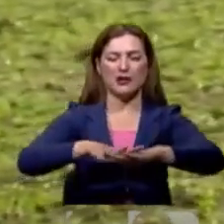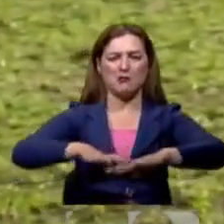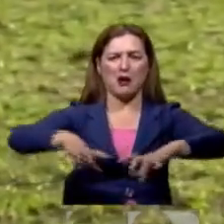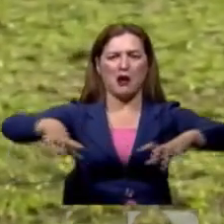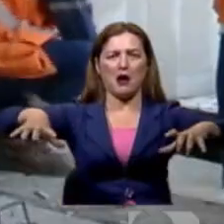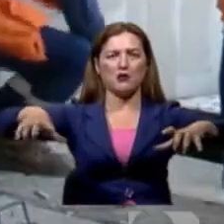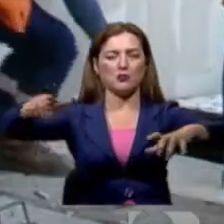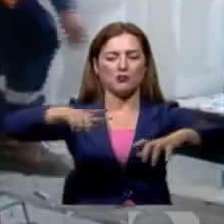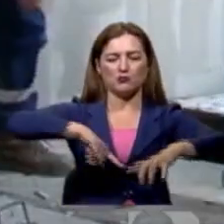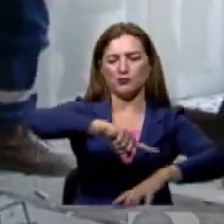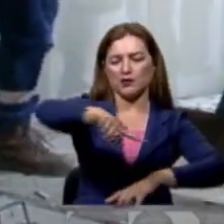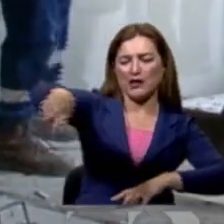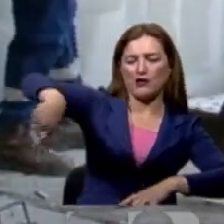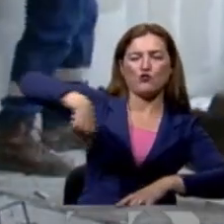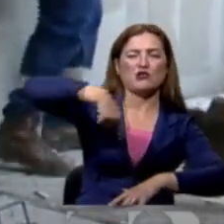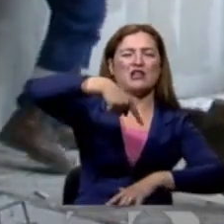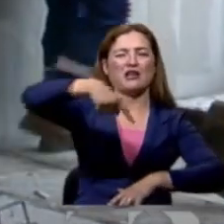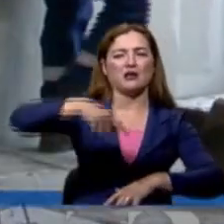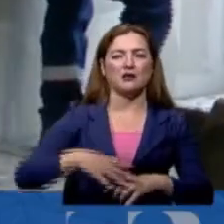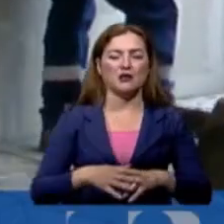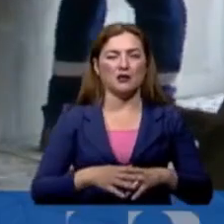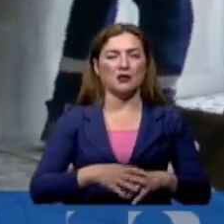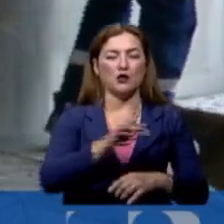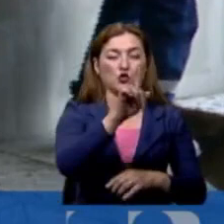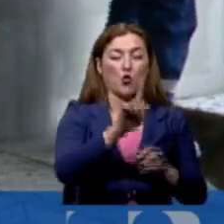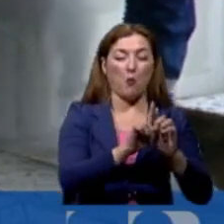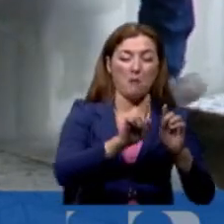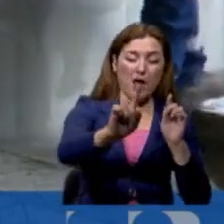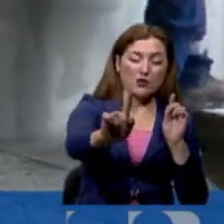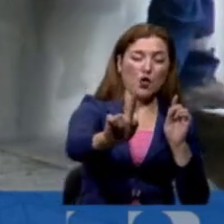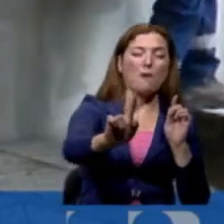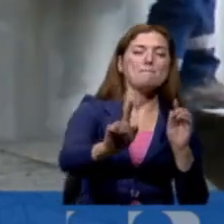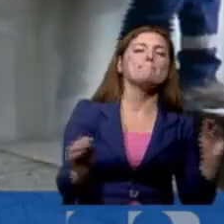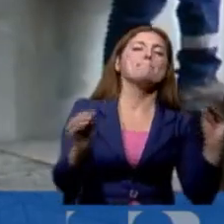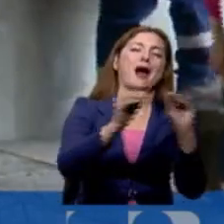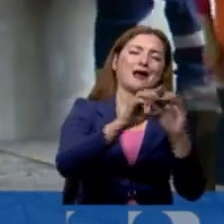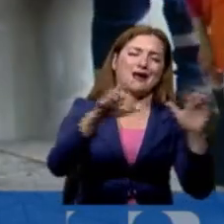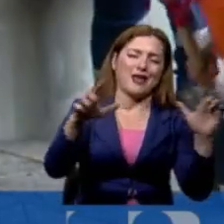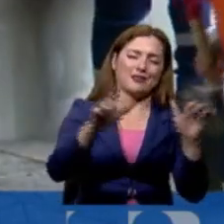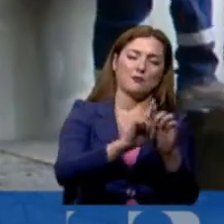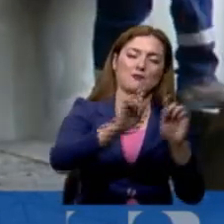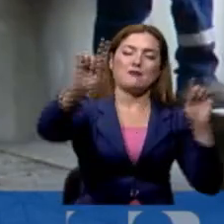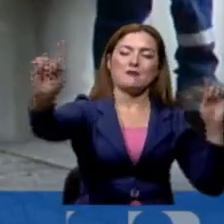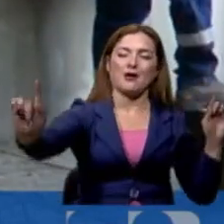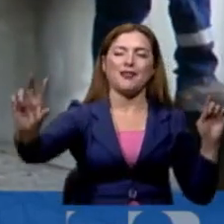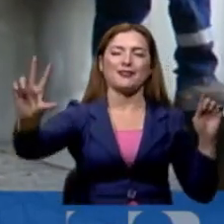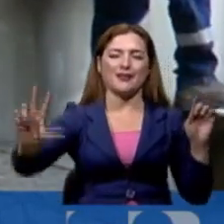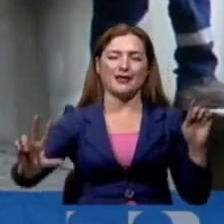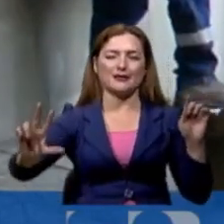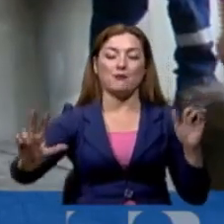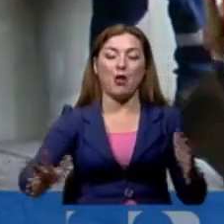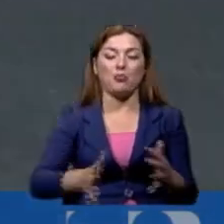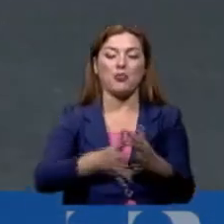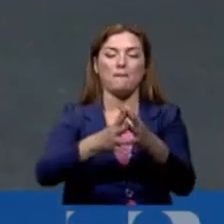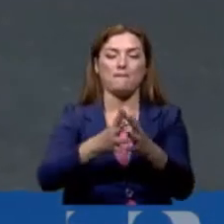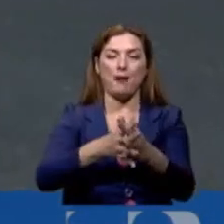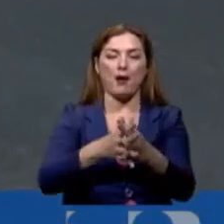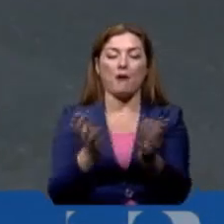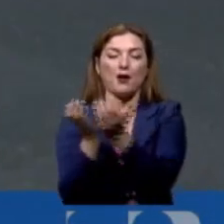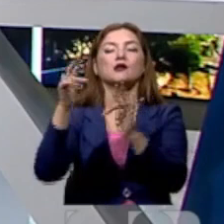Me puse la celeste, por si acaso como el azul ahí de Ecuador. Está muy bien. Ya te cacho. Me tenía que venir de amarillo para hacer la